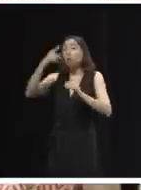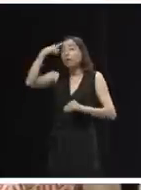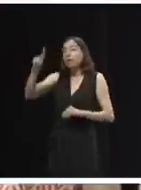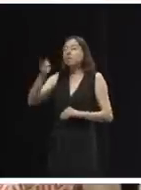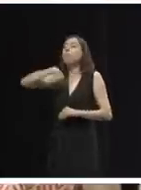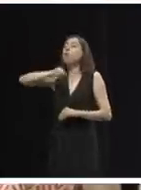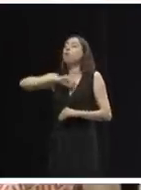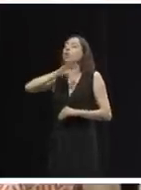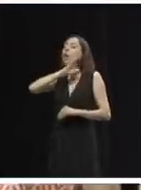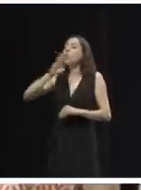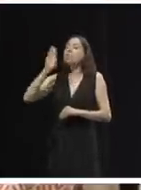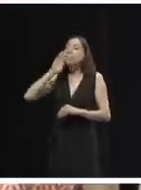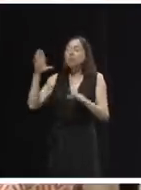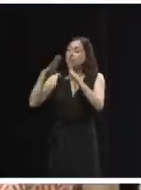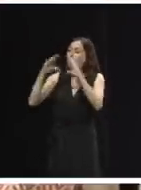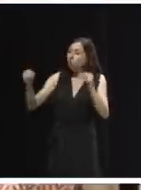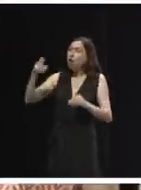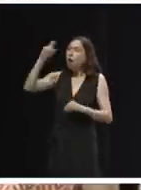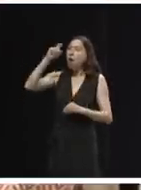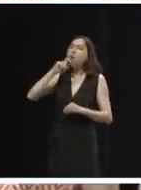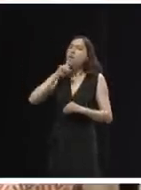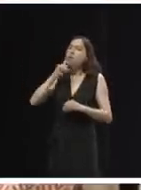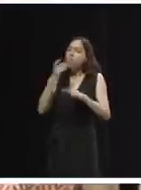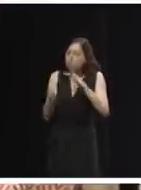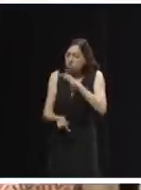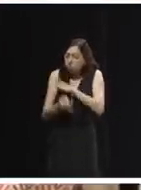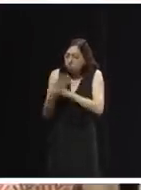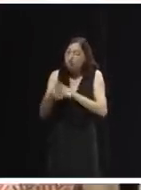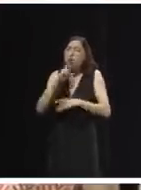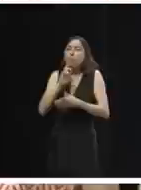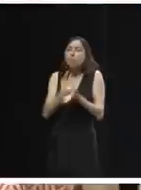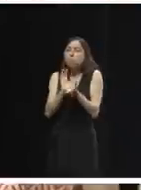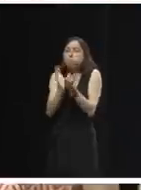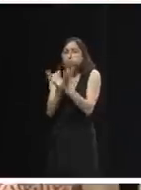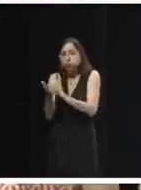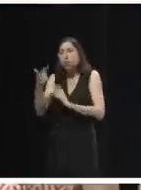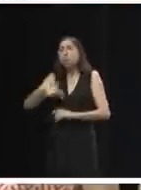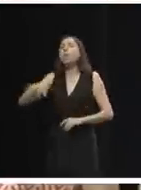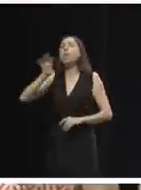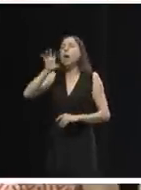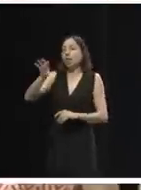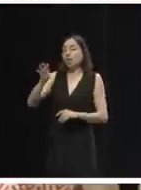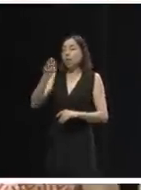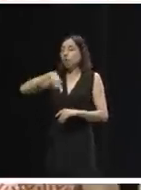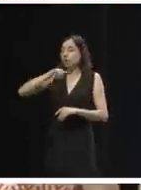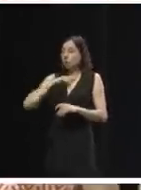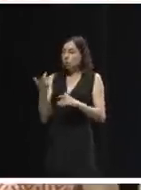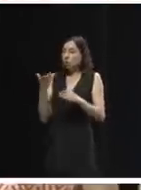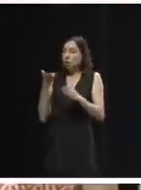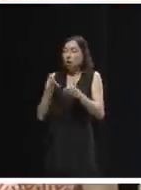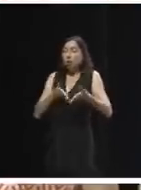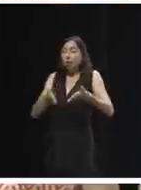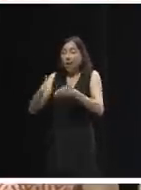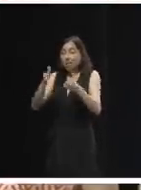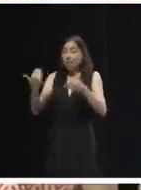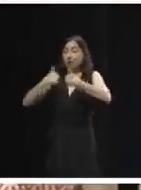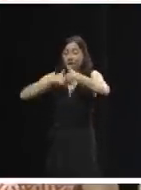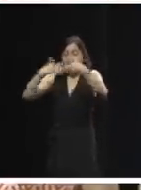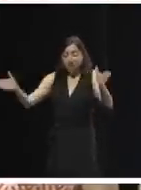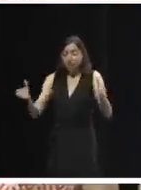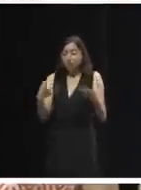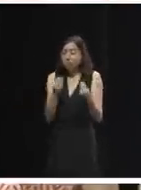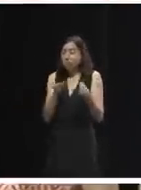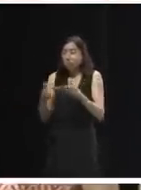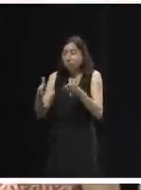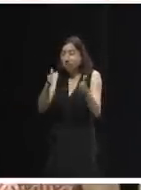esa comunalidad, cómo se puede transformar este país. Hemos andado muchos caminos, hemos abierto muchas veredas y hemos navegado en